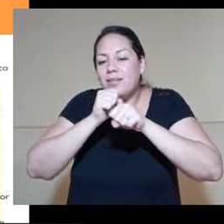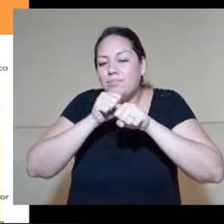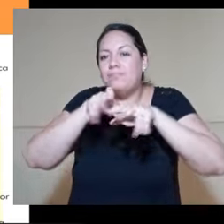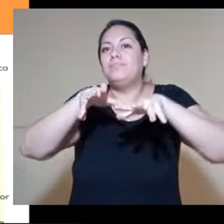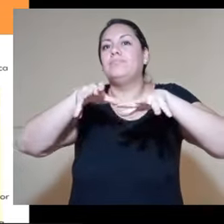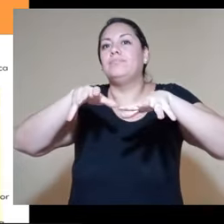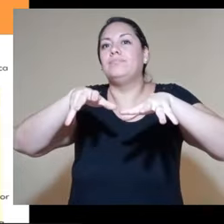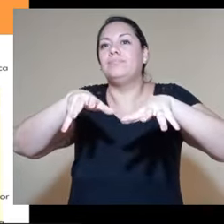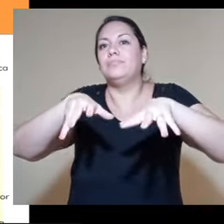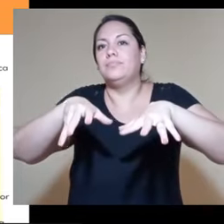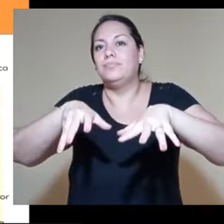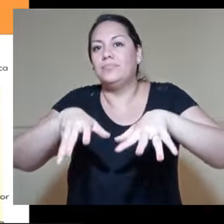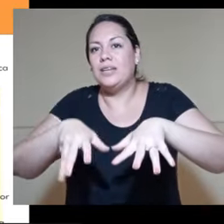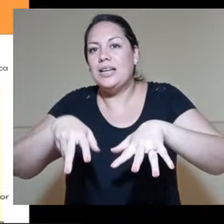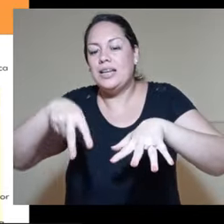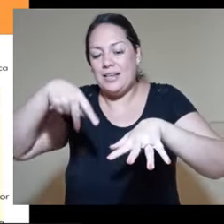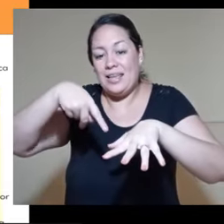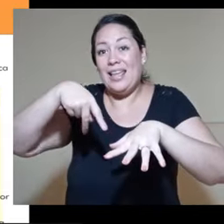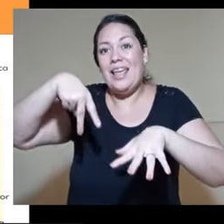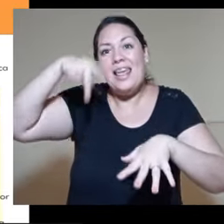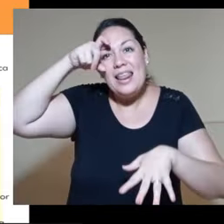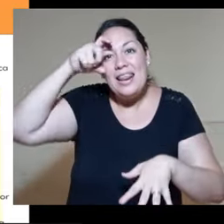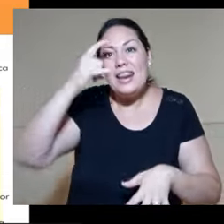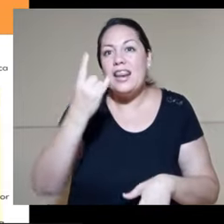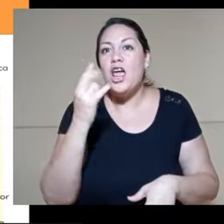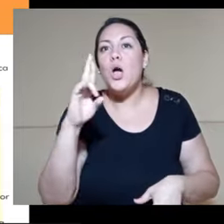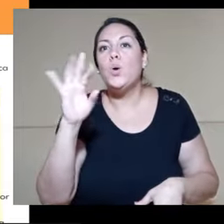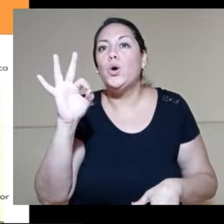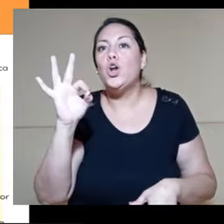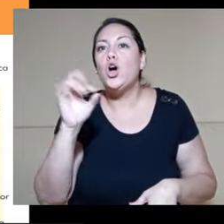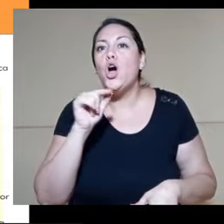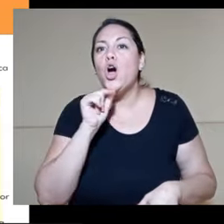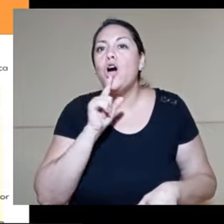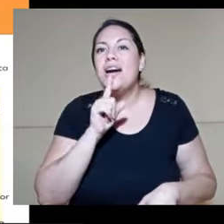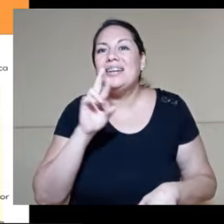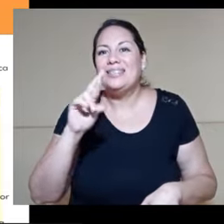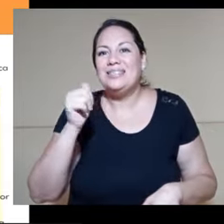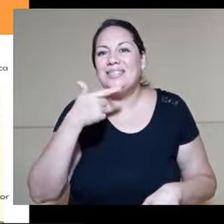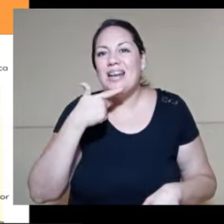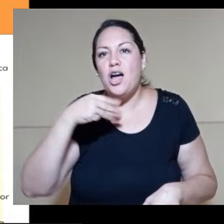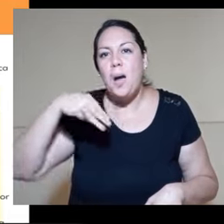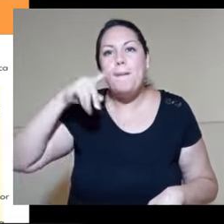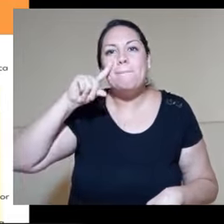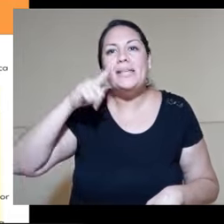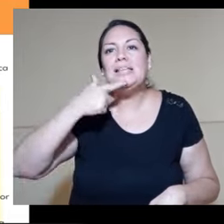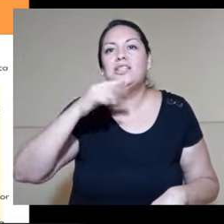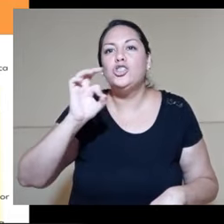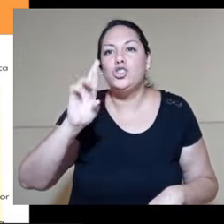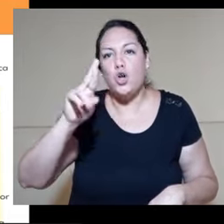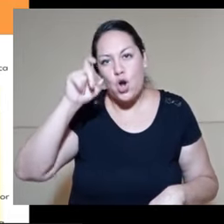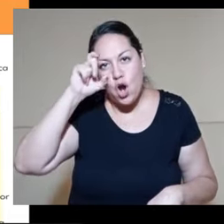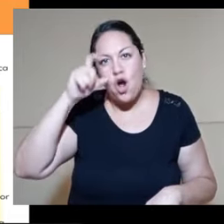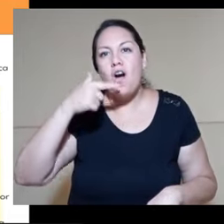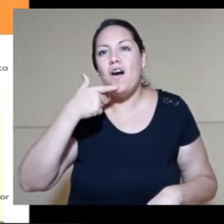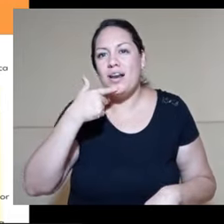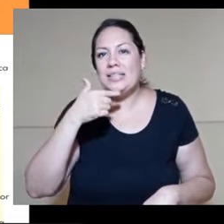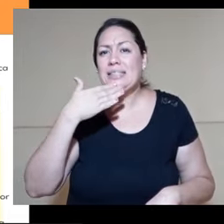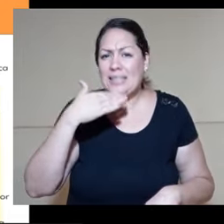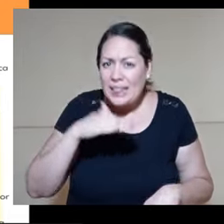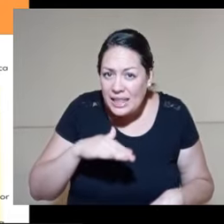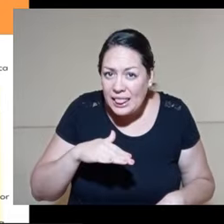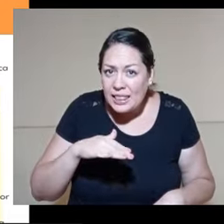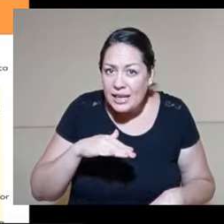final para liberar su contenido, que son los neurotransmisores, al espacio sináptico. ¿Me siguen hasta ahí?